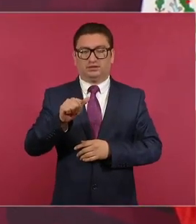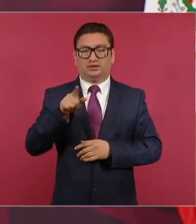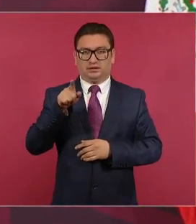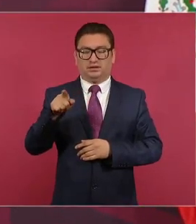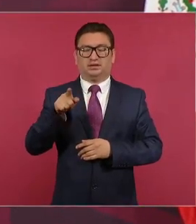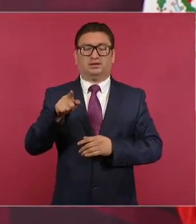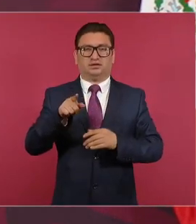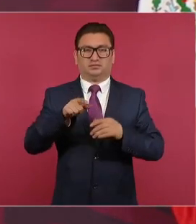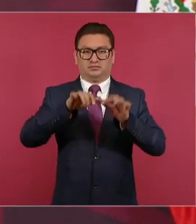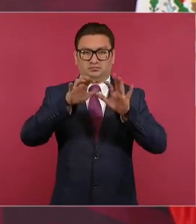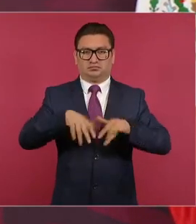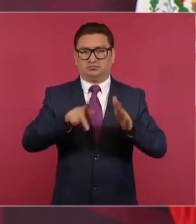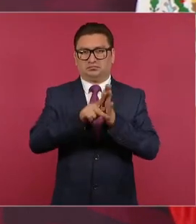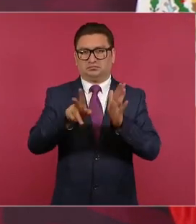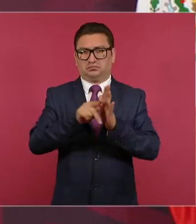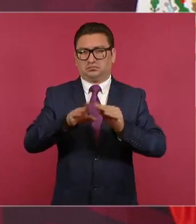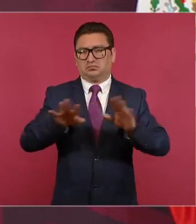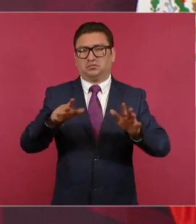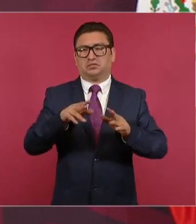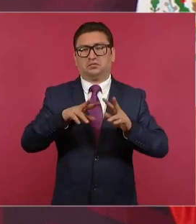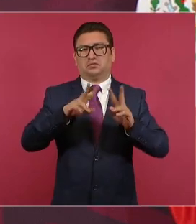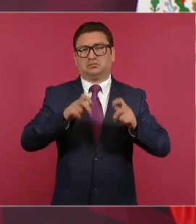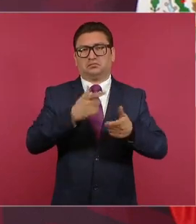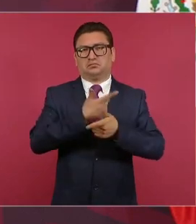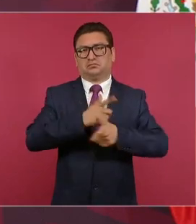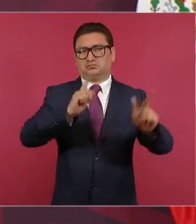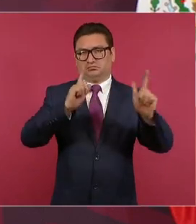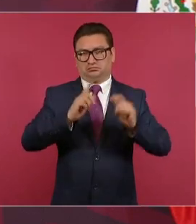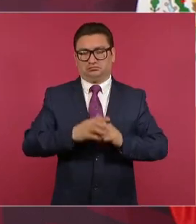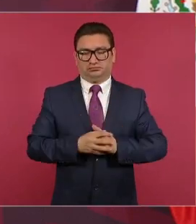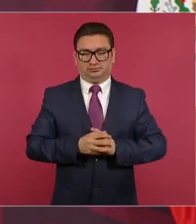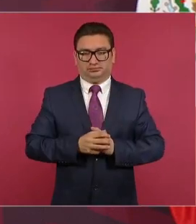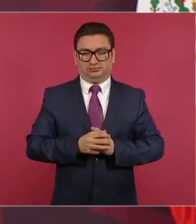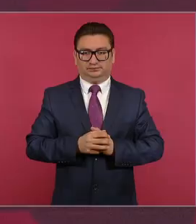periódico liberal, desde luego,